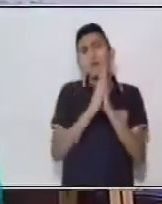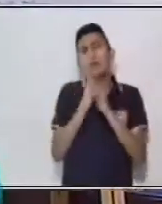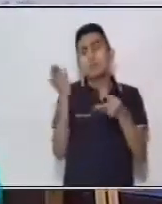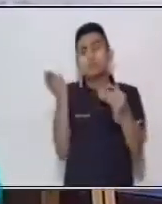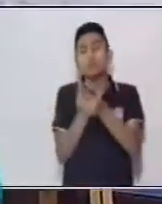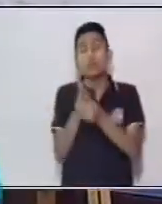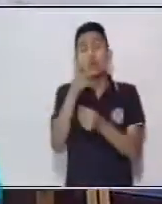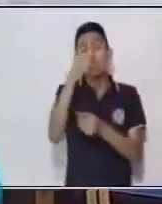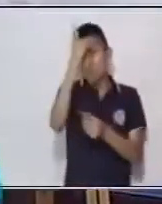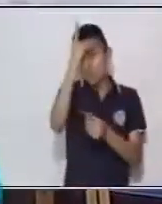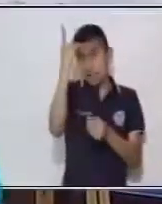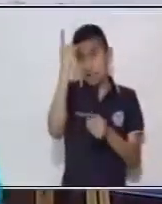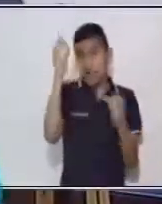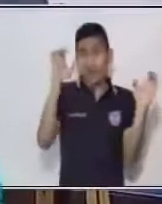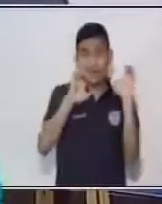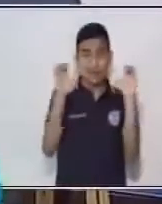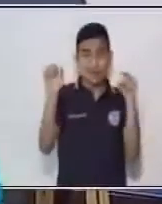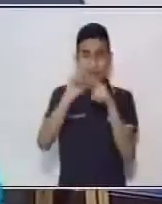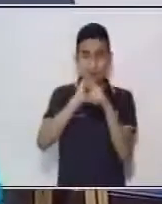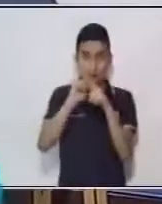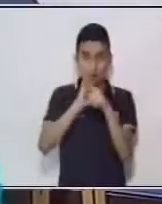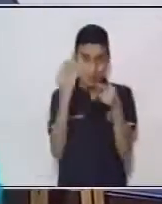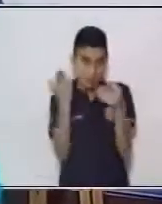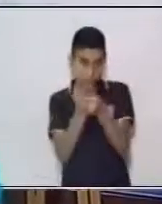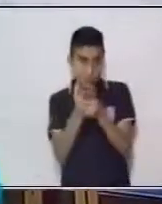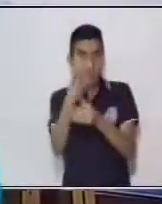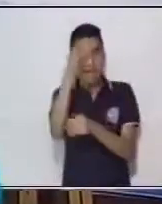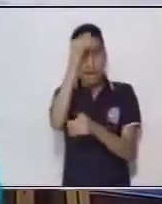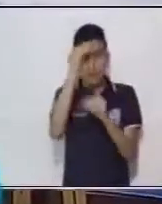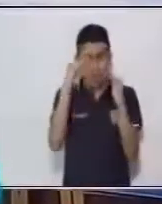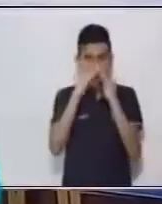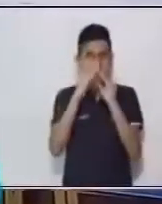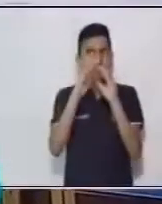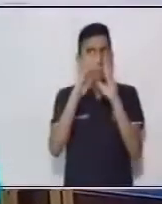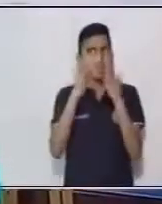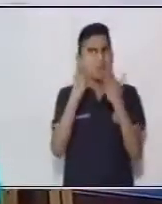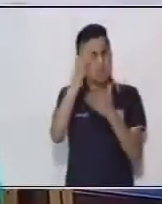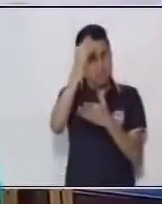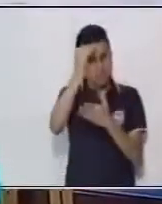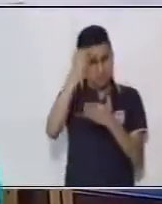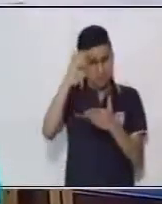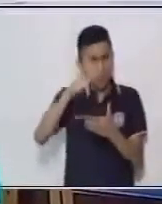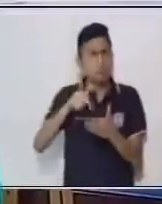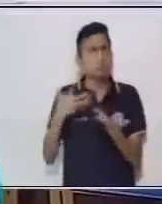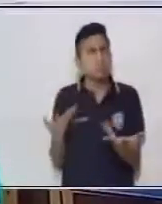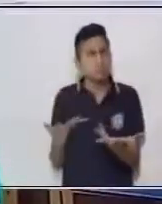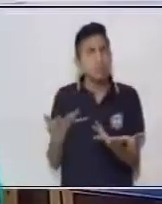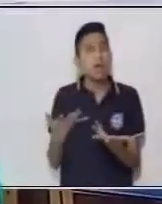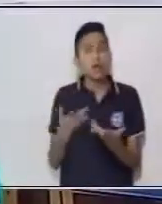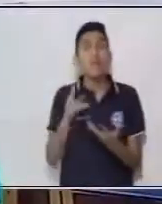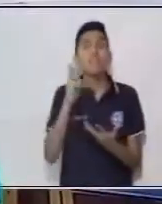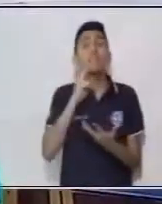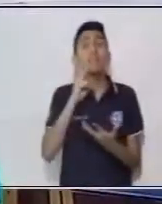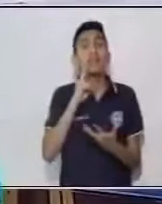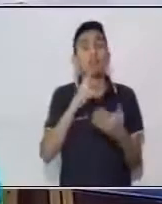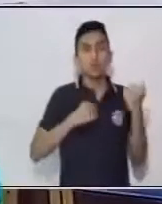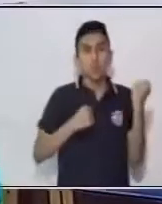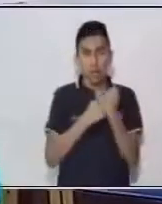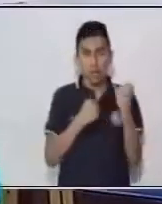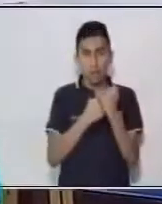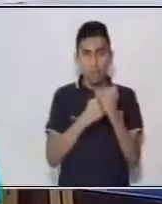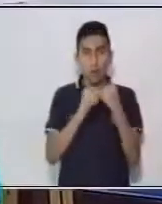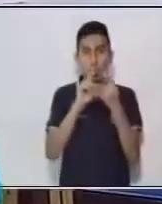guardar tus trabajos y ejercicios en tu portafolio Aprendo en Casa. ¿Qué aprendiste en el programa de hoy? El verbo y sus